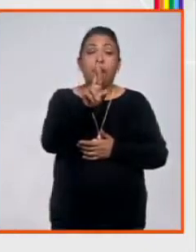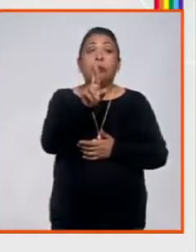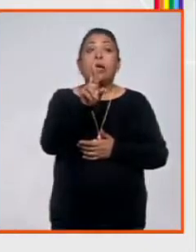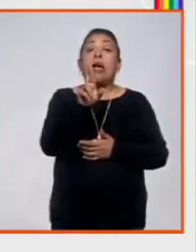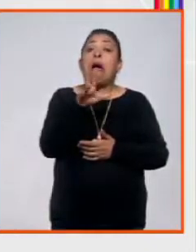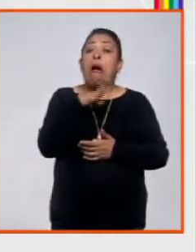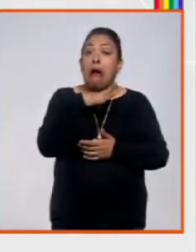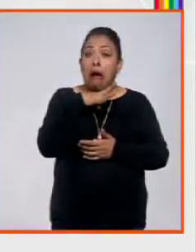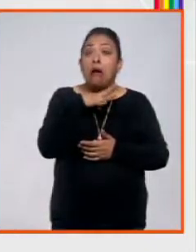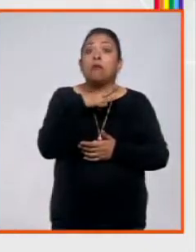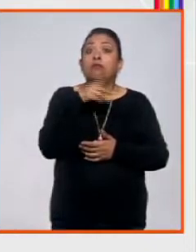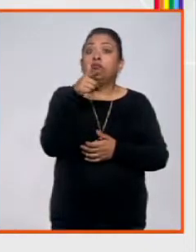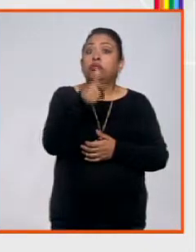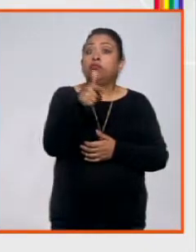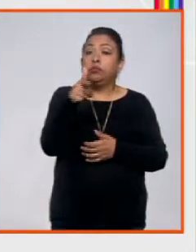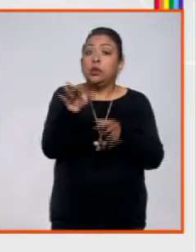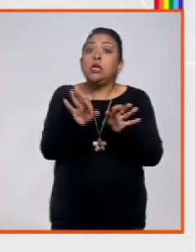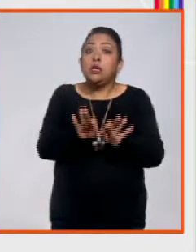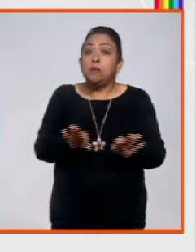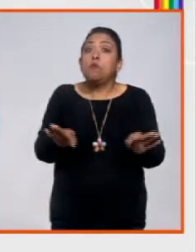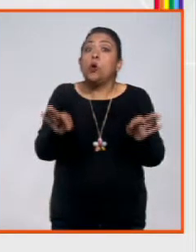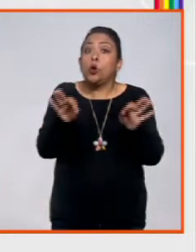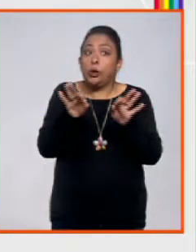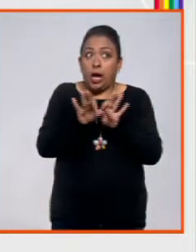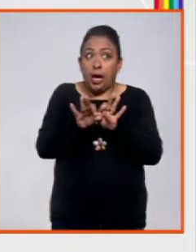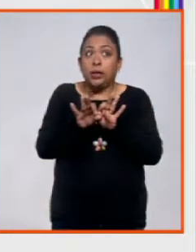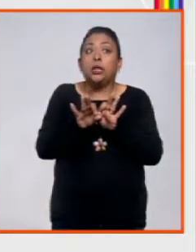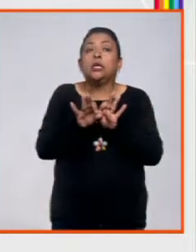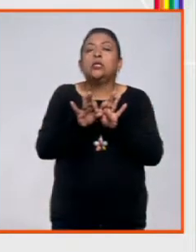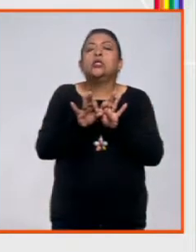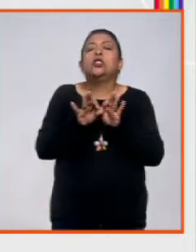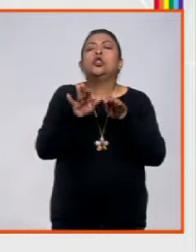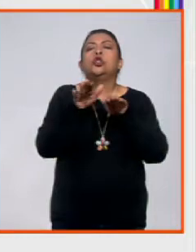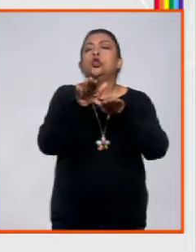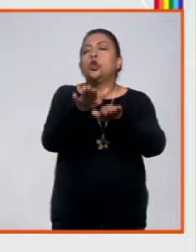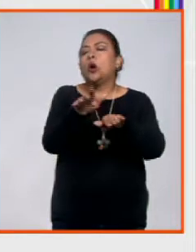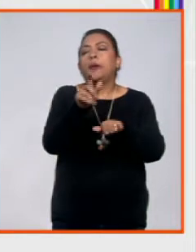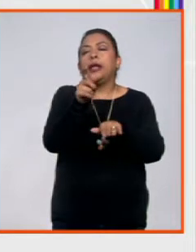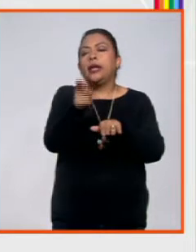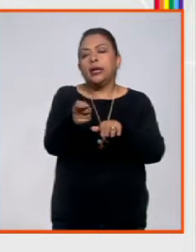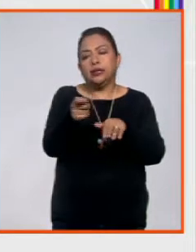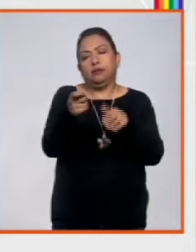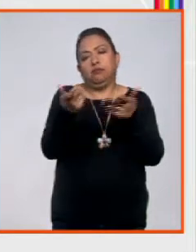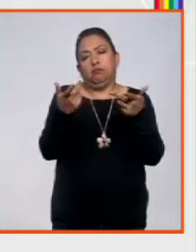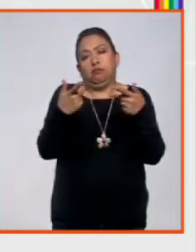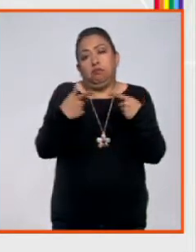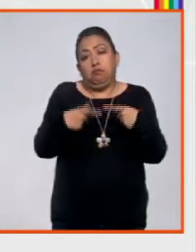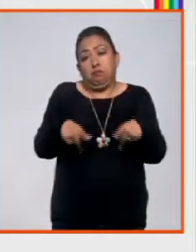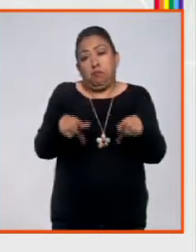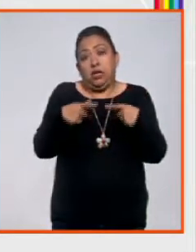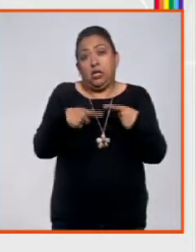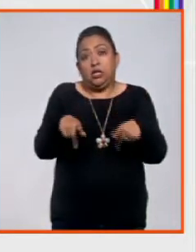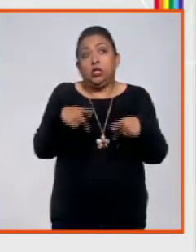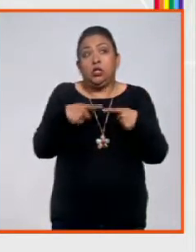dado lugar a hallazgos muy importantes relacionados con un personaje